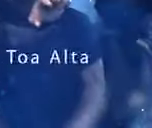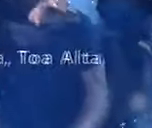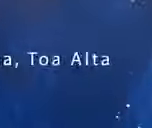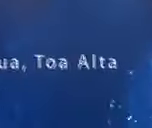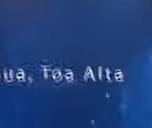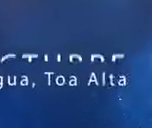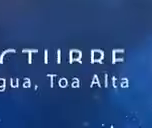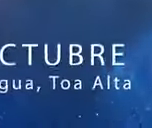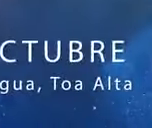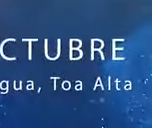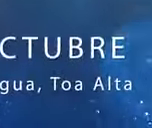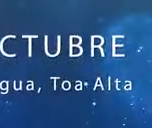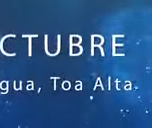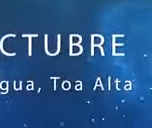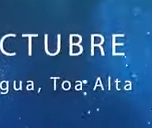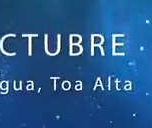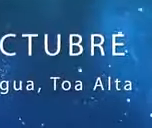cielos.